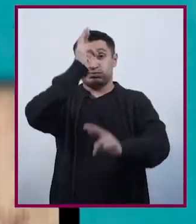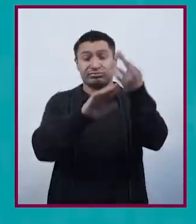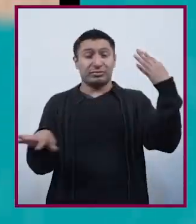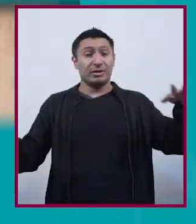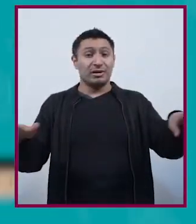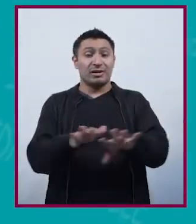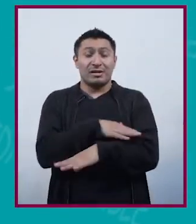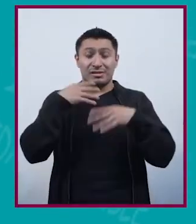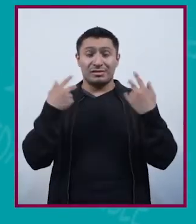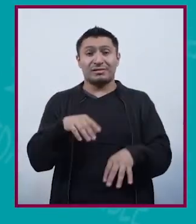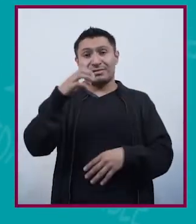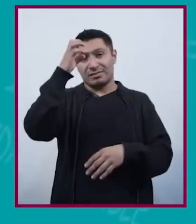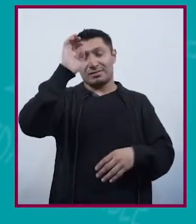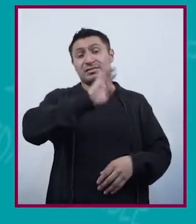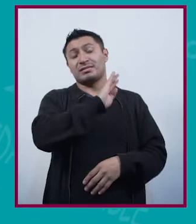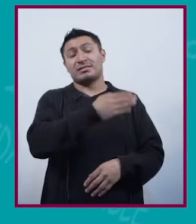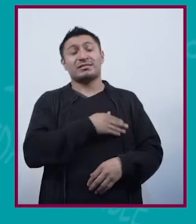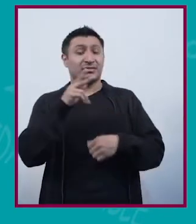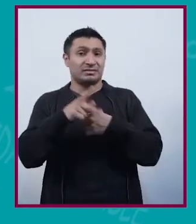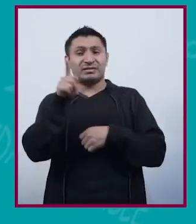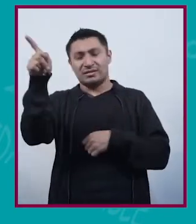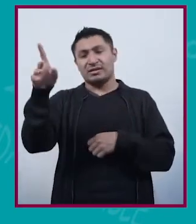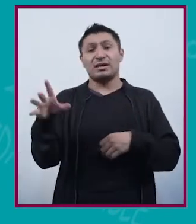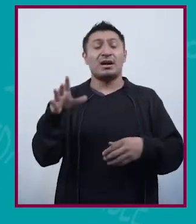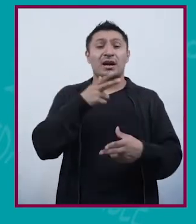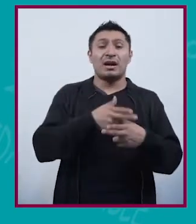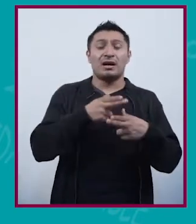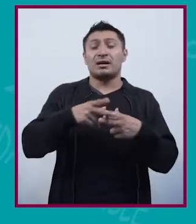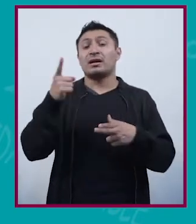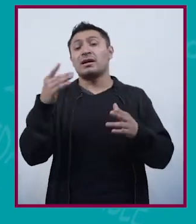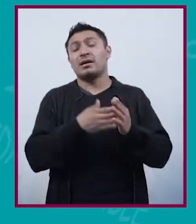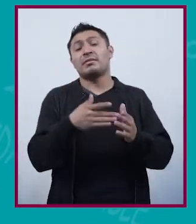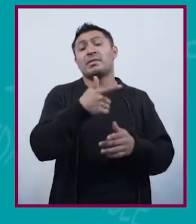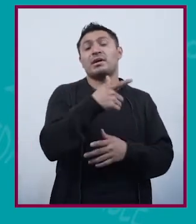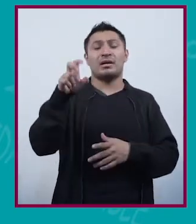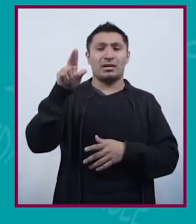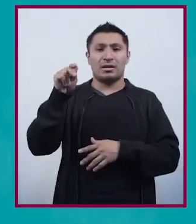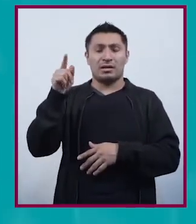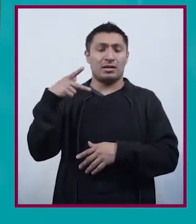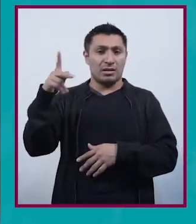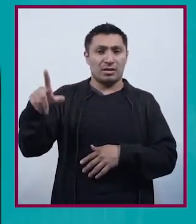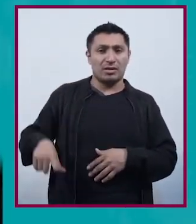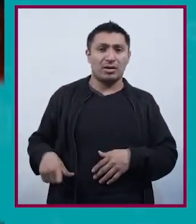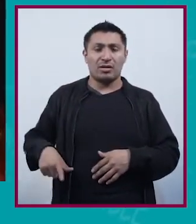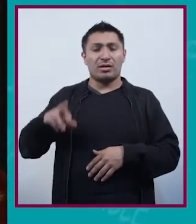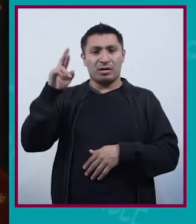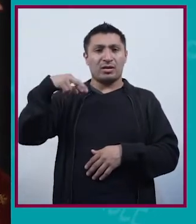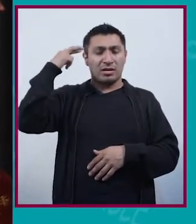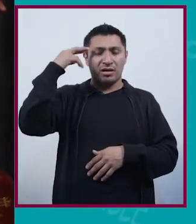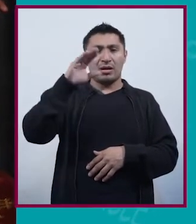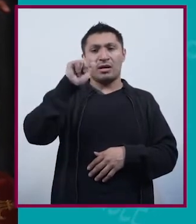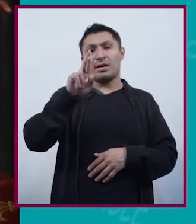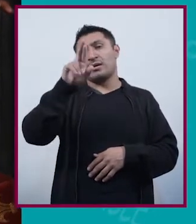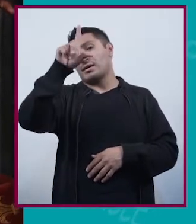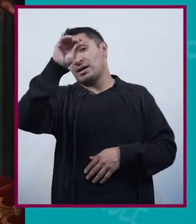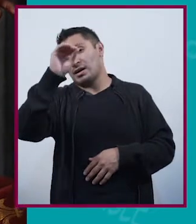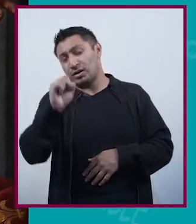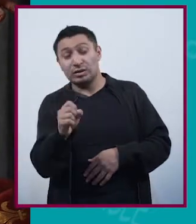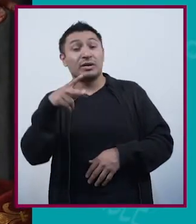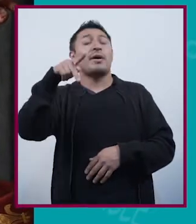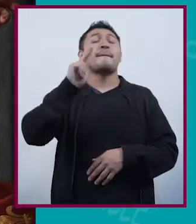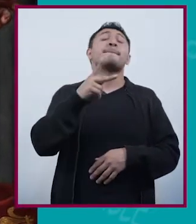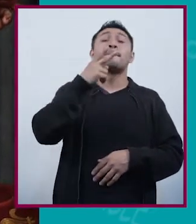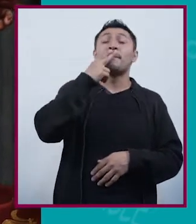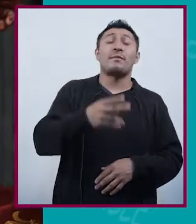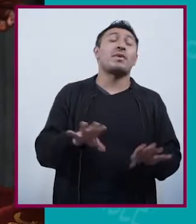revolución. A España esta novedad no llegaría sino hasta 1780, durante el gobierno del rey Carlos III.